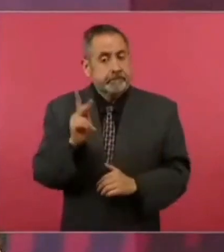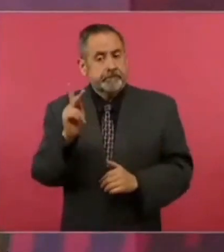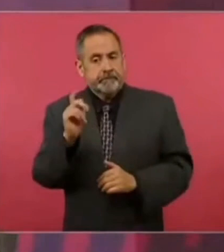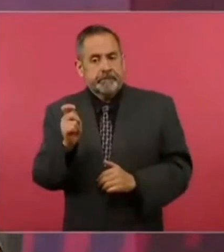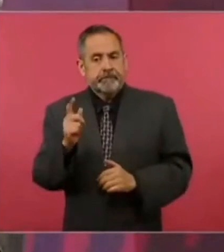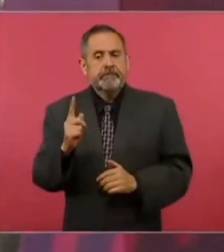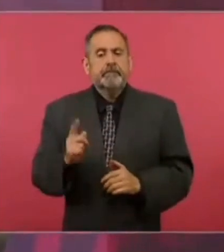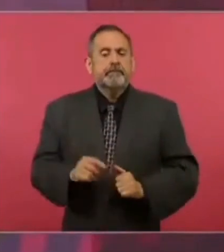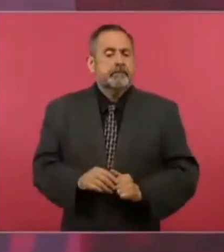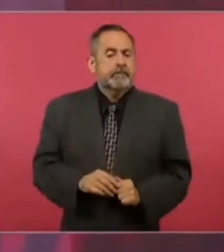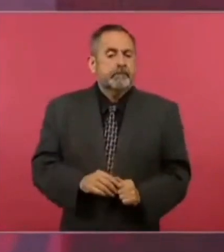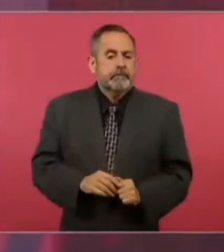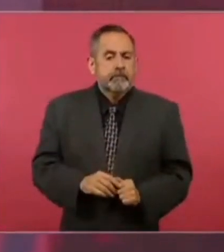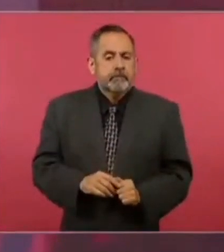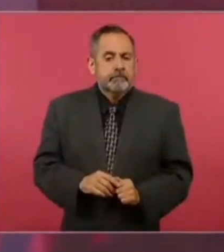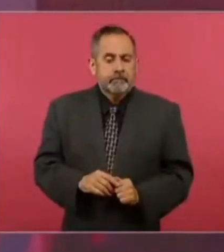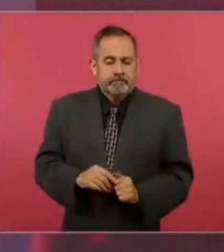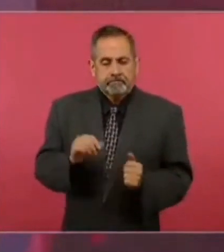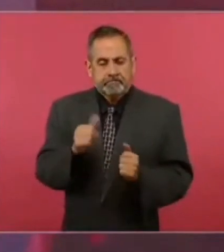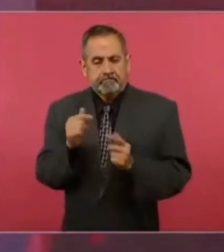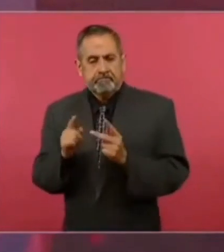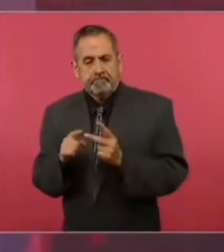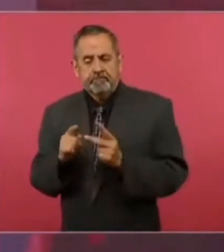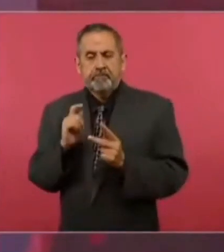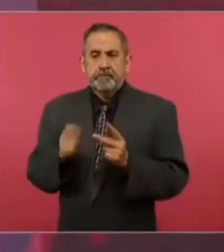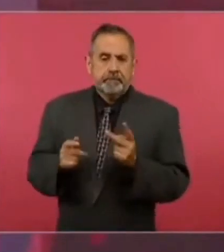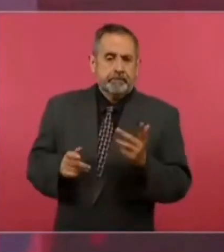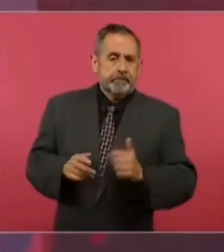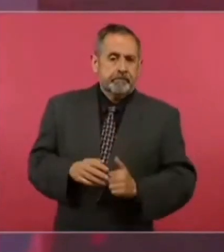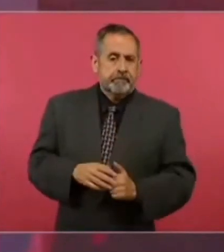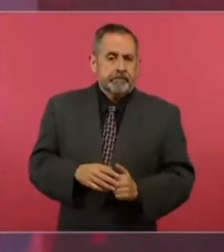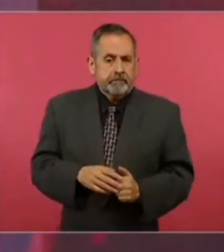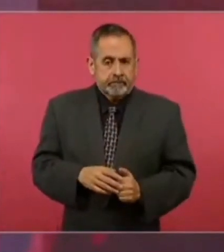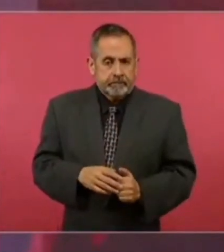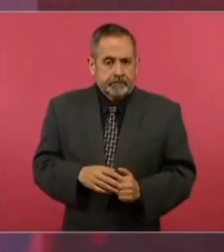pero otra es